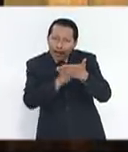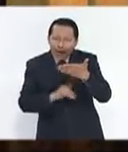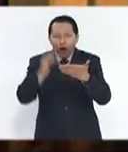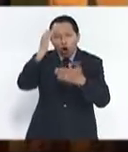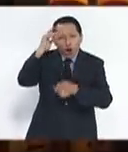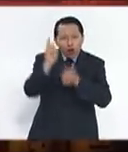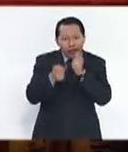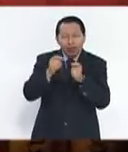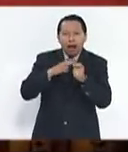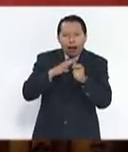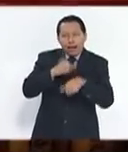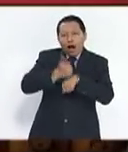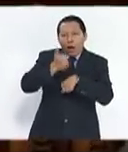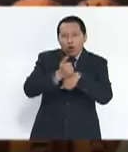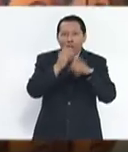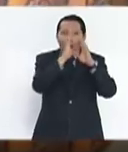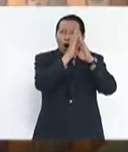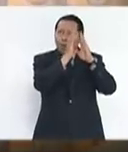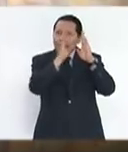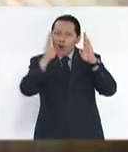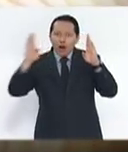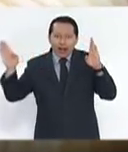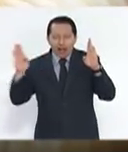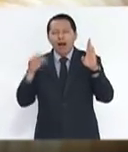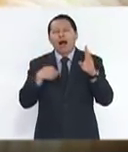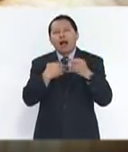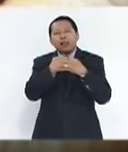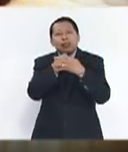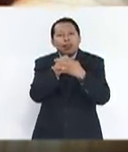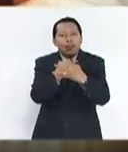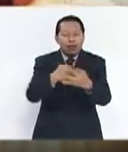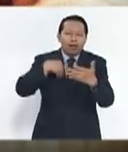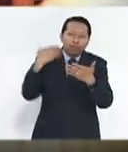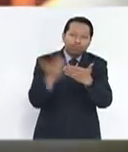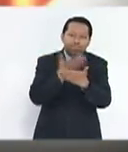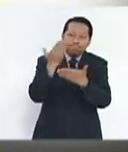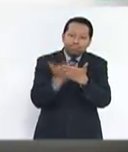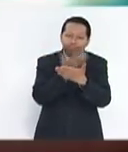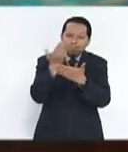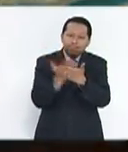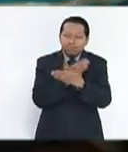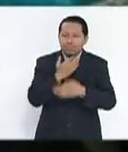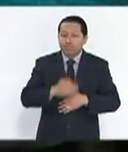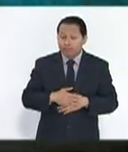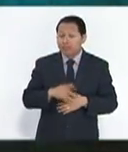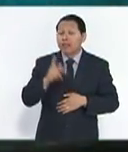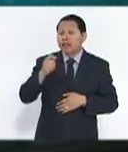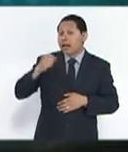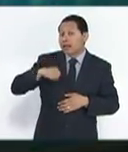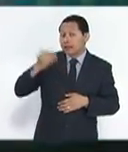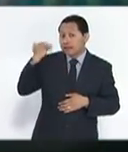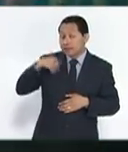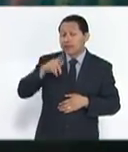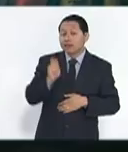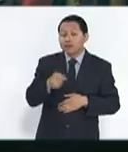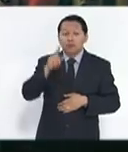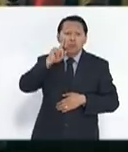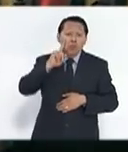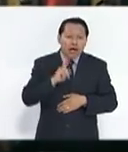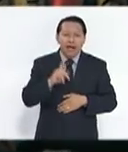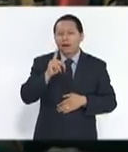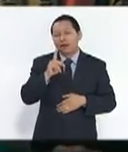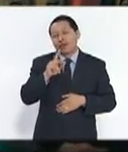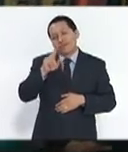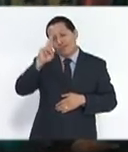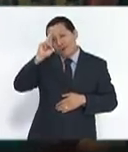descubrir la biblioteca de su abuelo, generando en ella una gran afición por los libros. En aquella época, las mujeres tenían